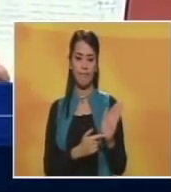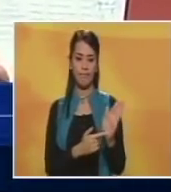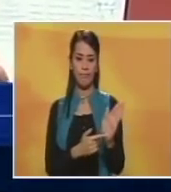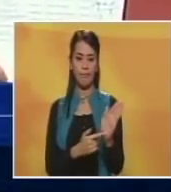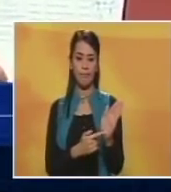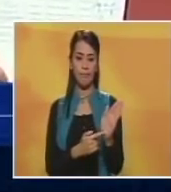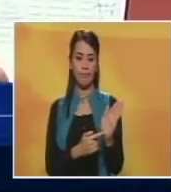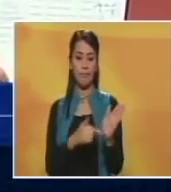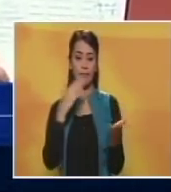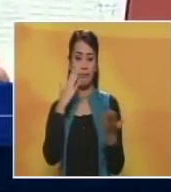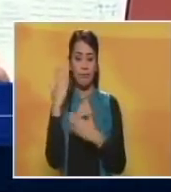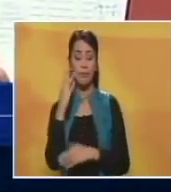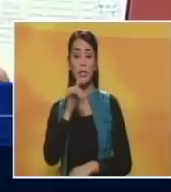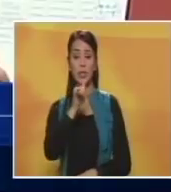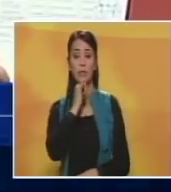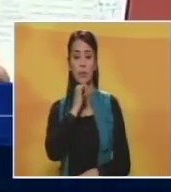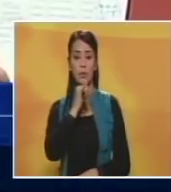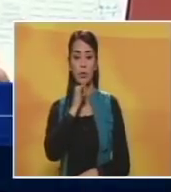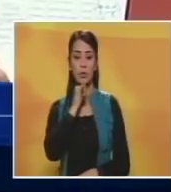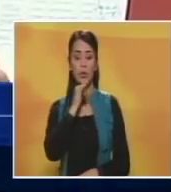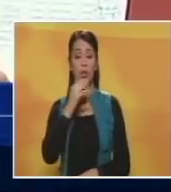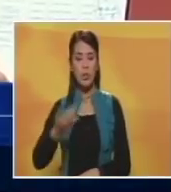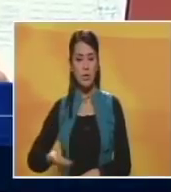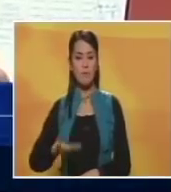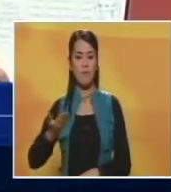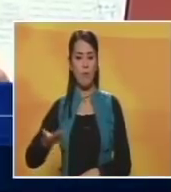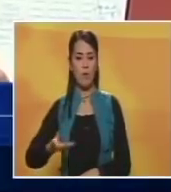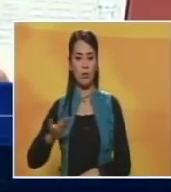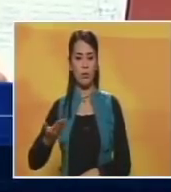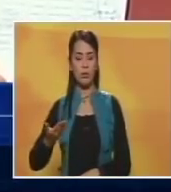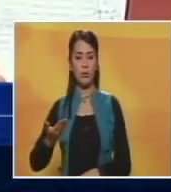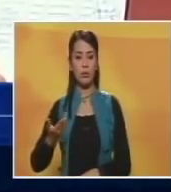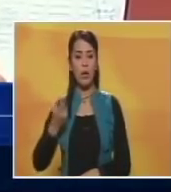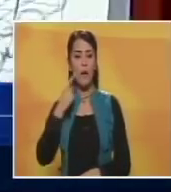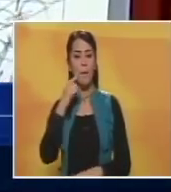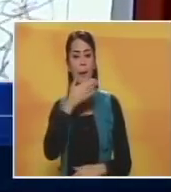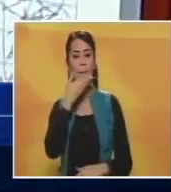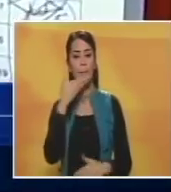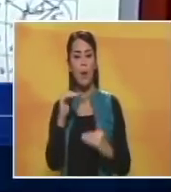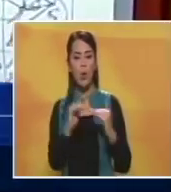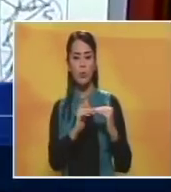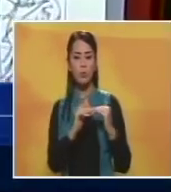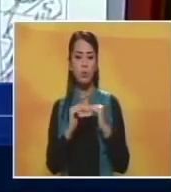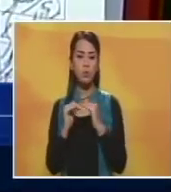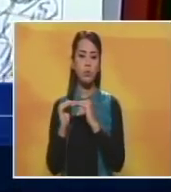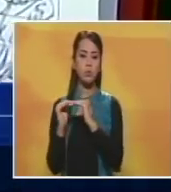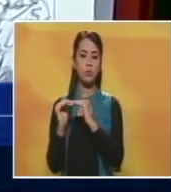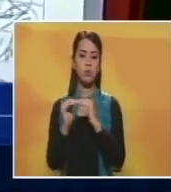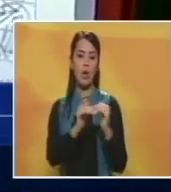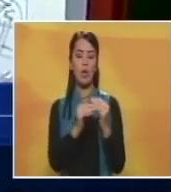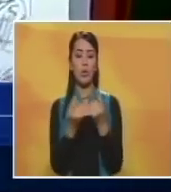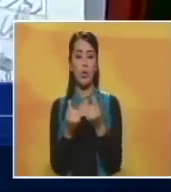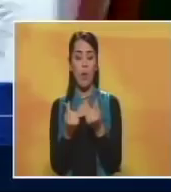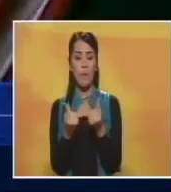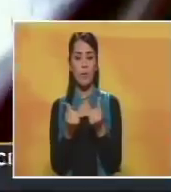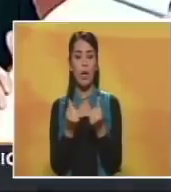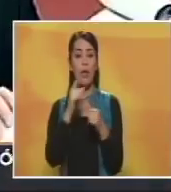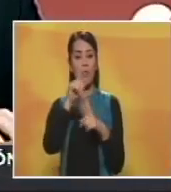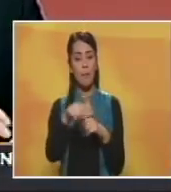Es una noticia importante para la estabilidad económica, para la estabilidad de los precios